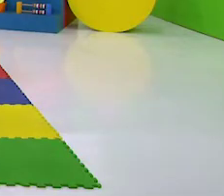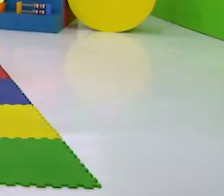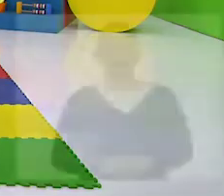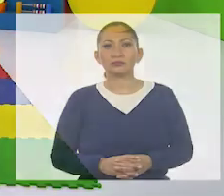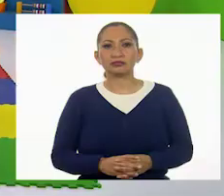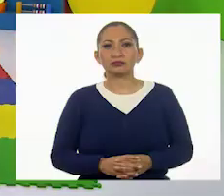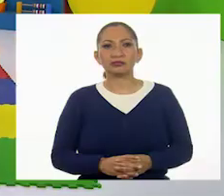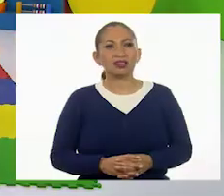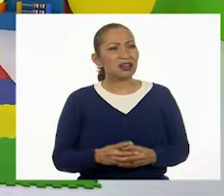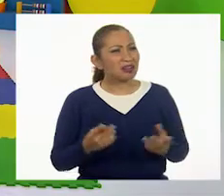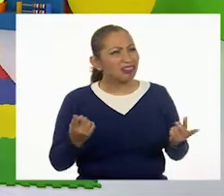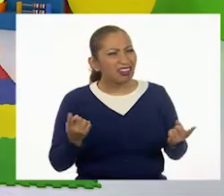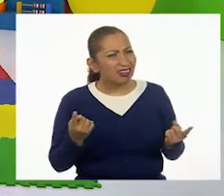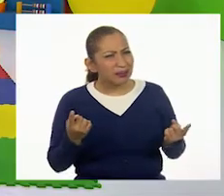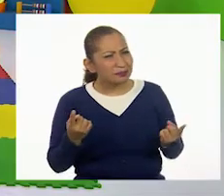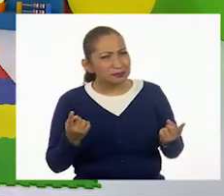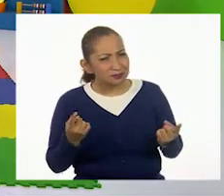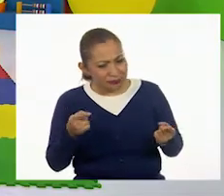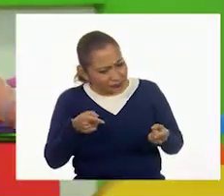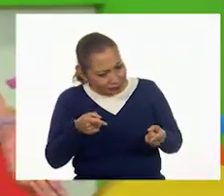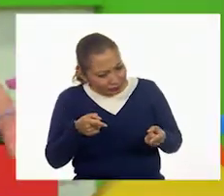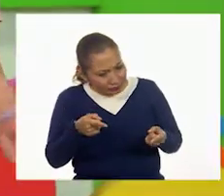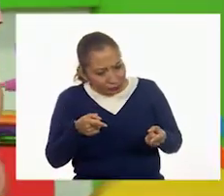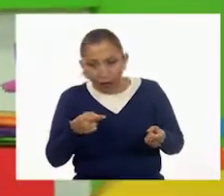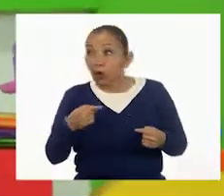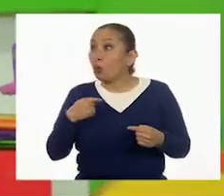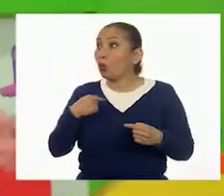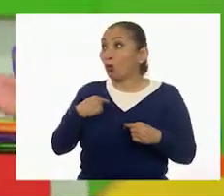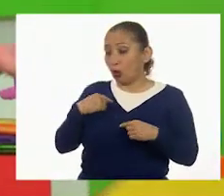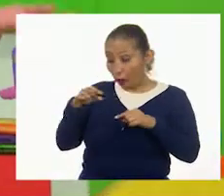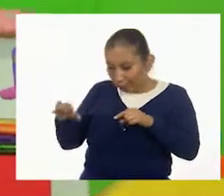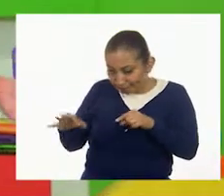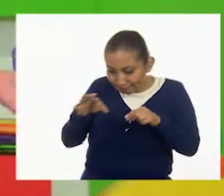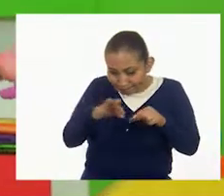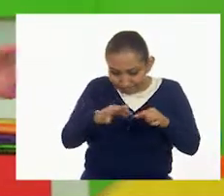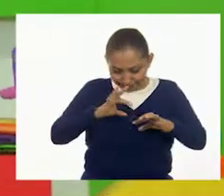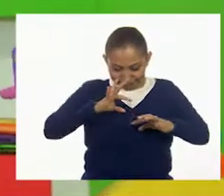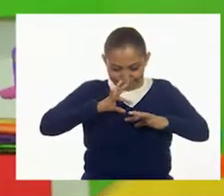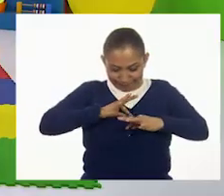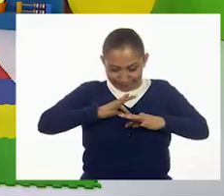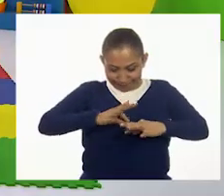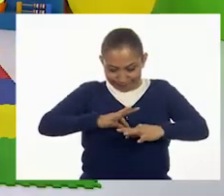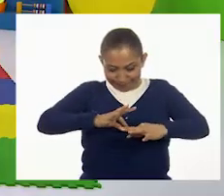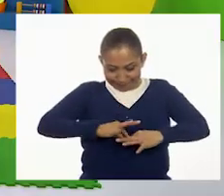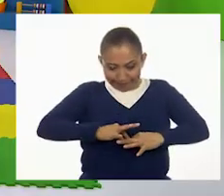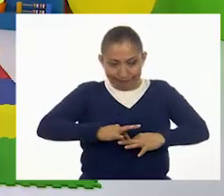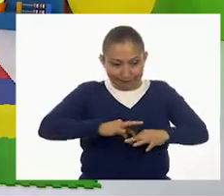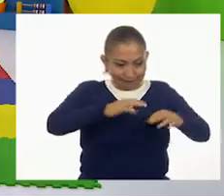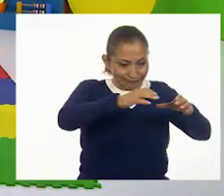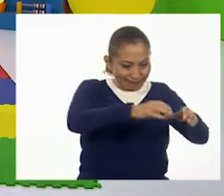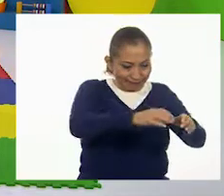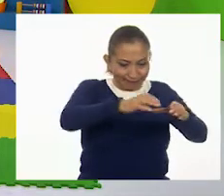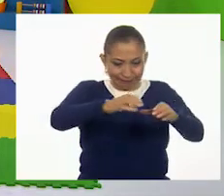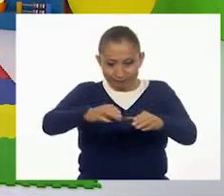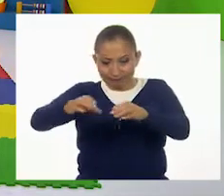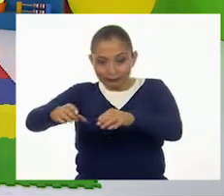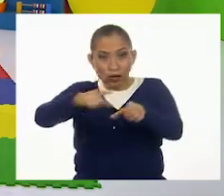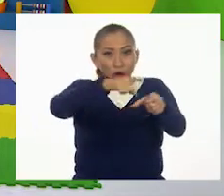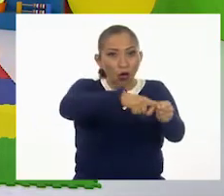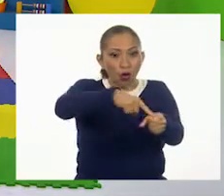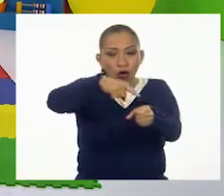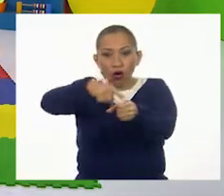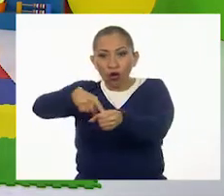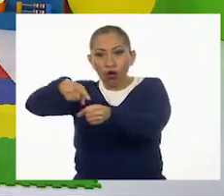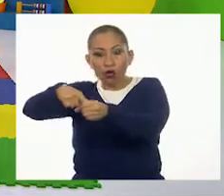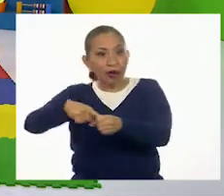¿Qué haces, Itza? Estoy organizando estos botones por color. ¡Oh! ¡Ay, qué